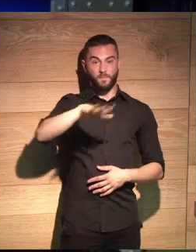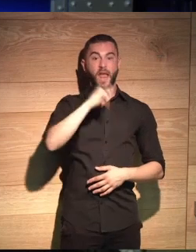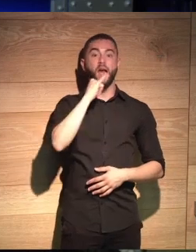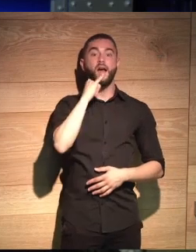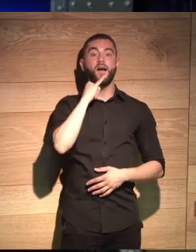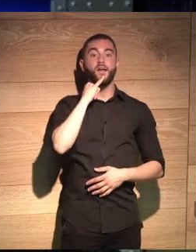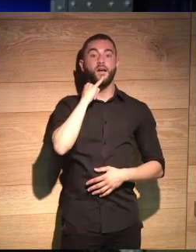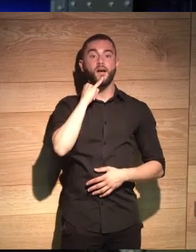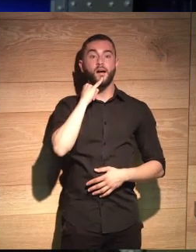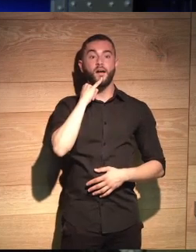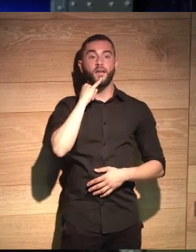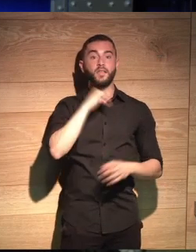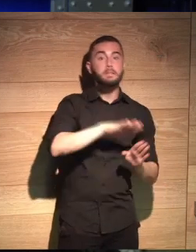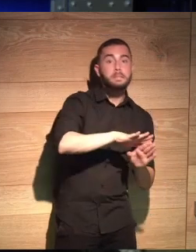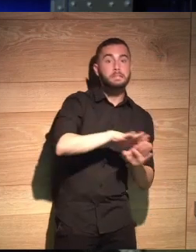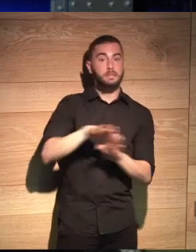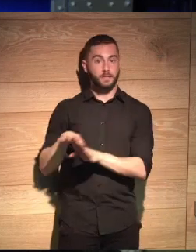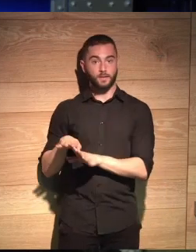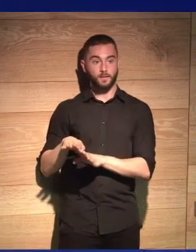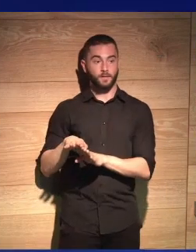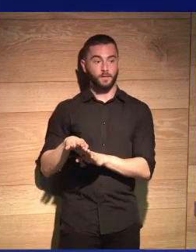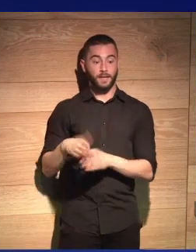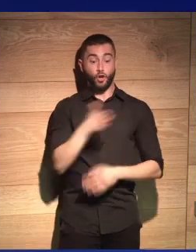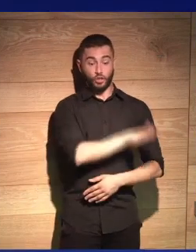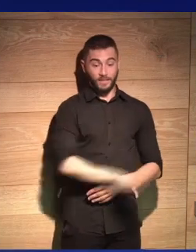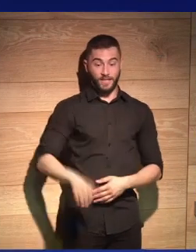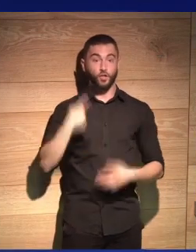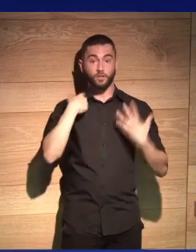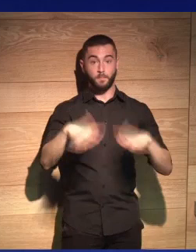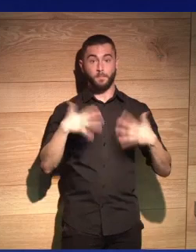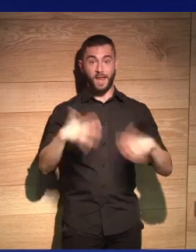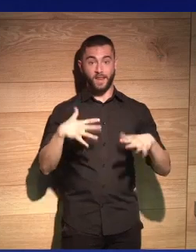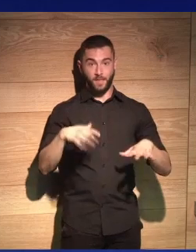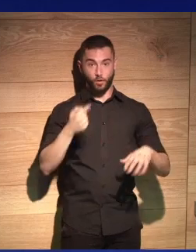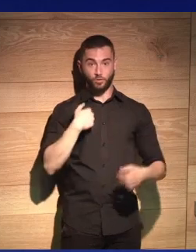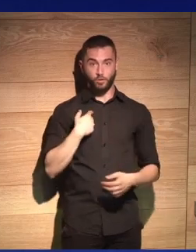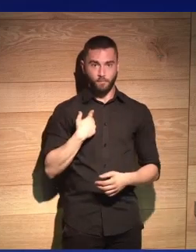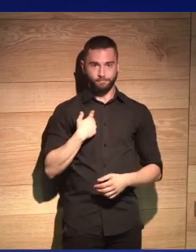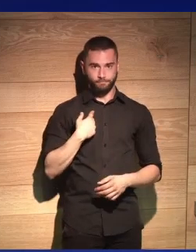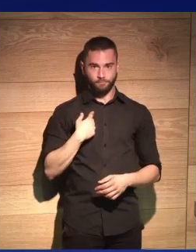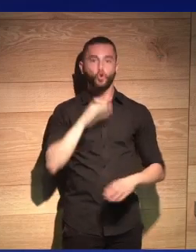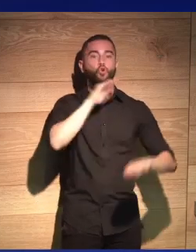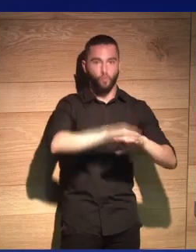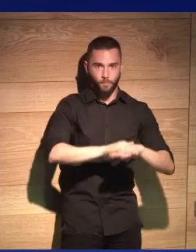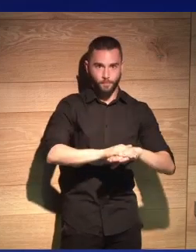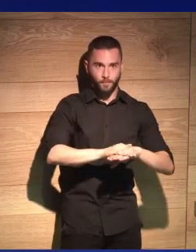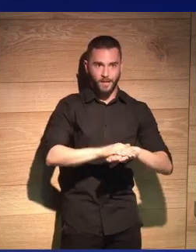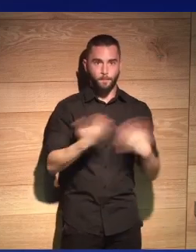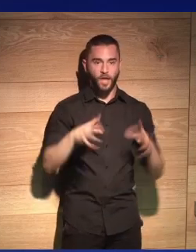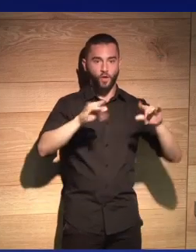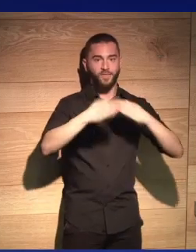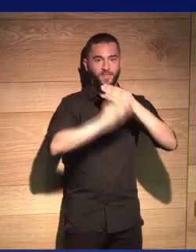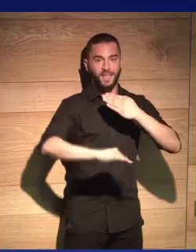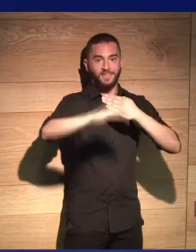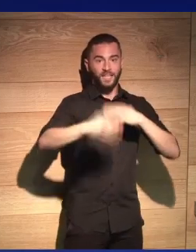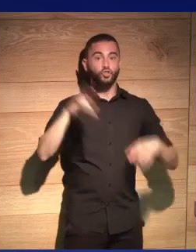cumplí mi palabra con los Niños Perdidos y yo reescribí el libro, pero pues Desierto Sonoro lo